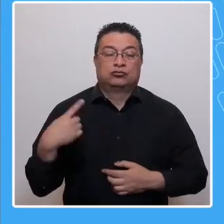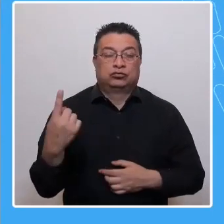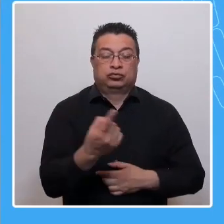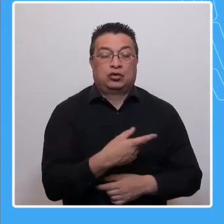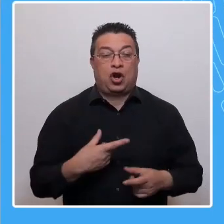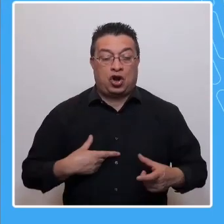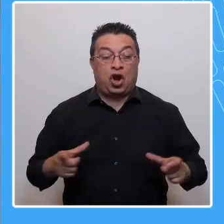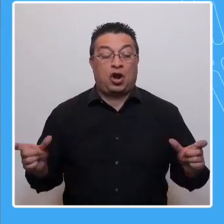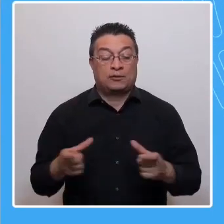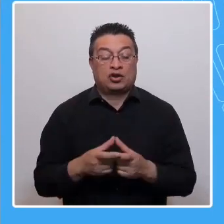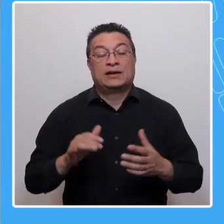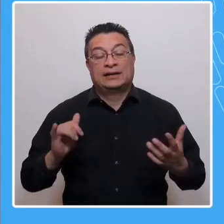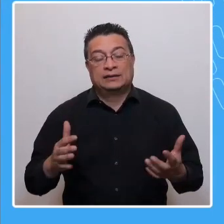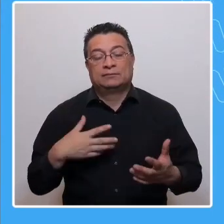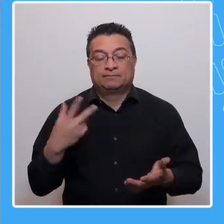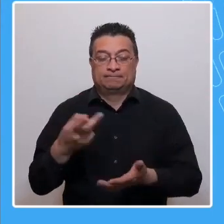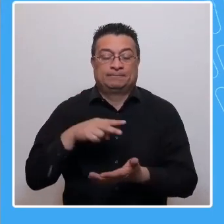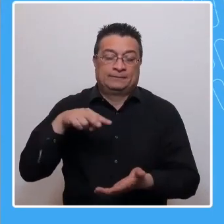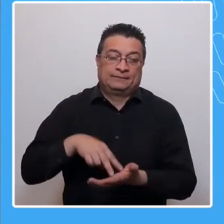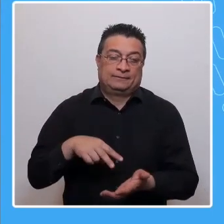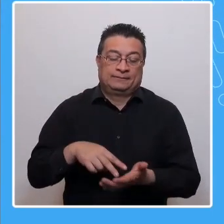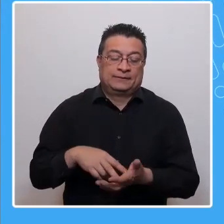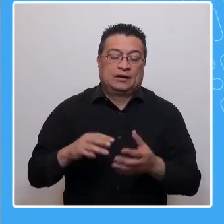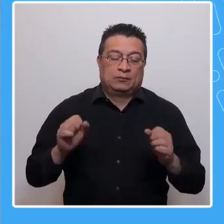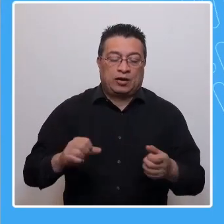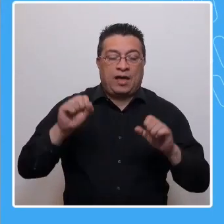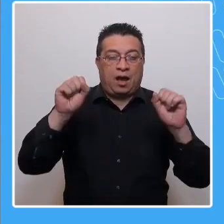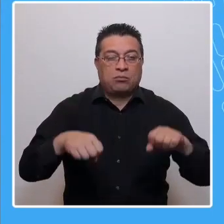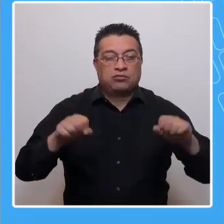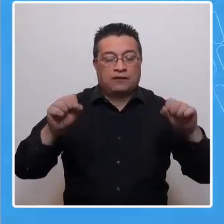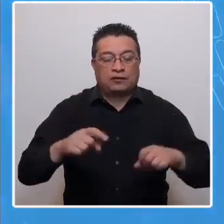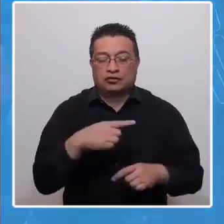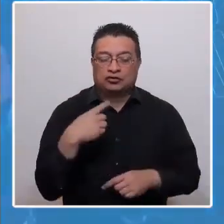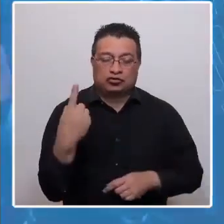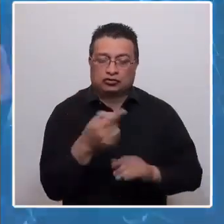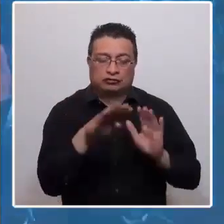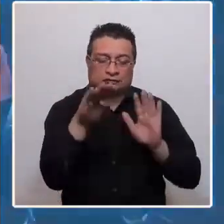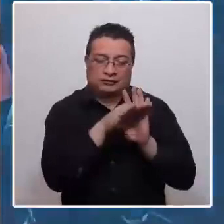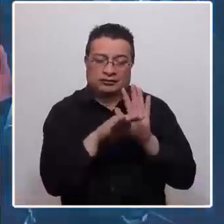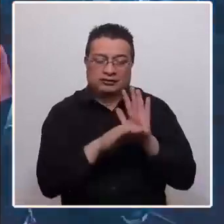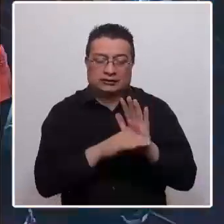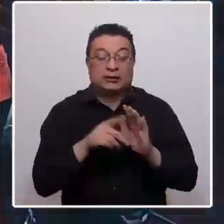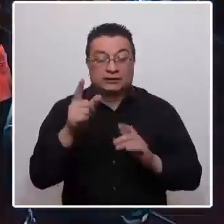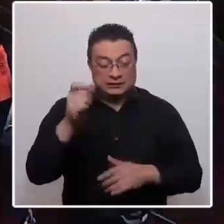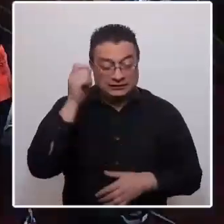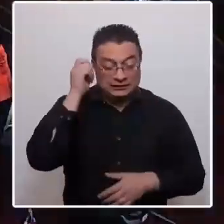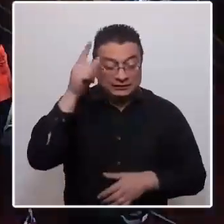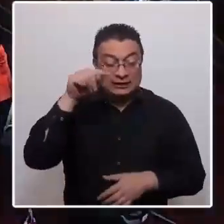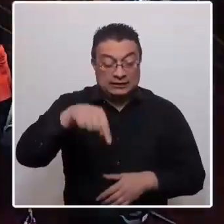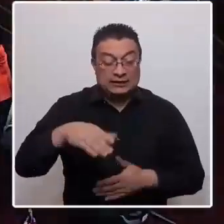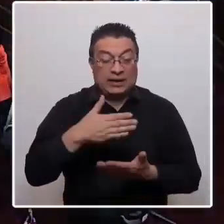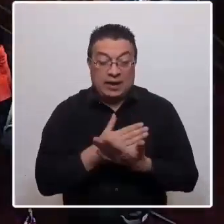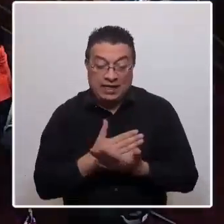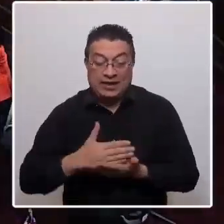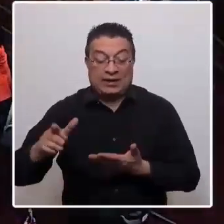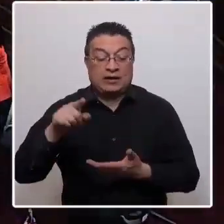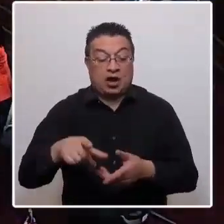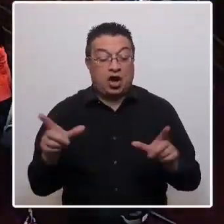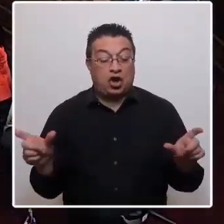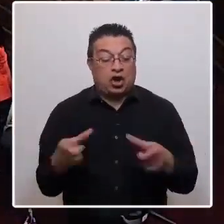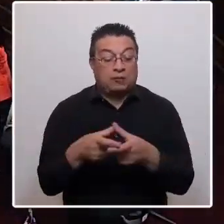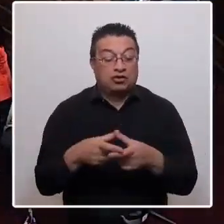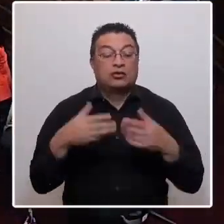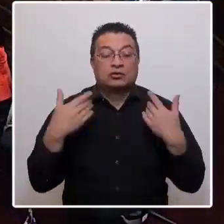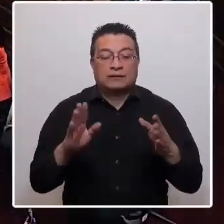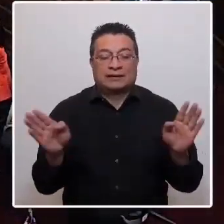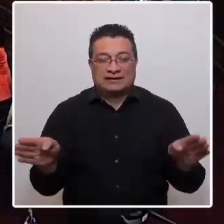comisión y bueno, esperamos que lo puedan aprobar, por supuesto, en todo su contenido y que entiendan que de aquí en adelante esta comisión está empezando a cerrar